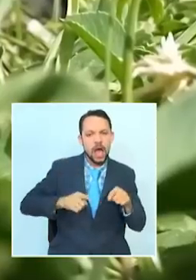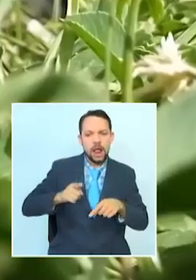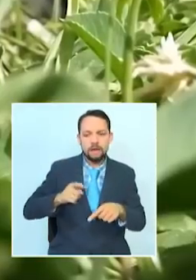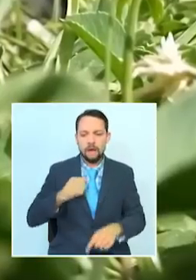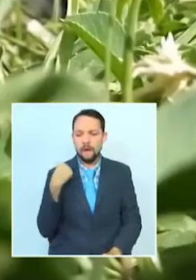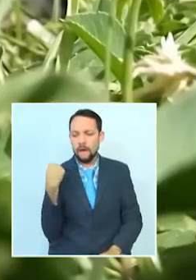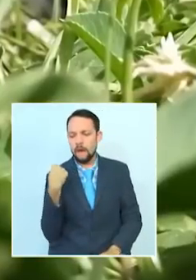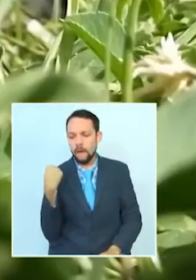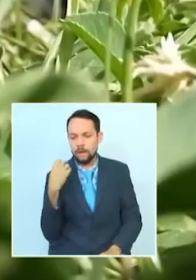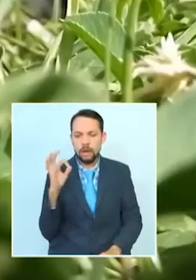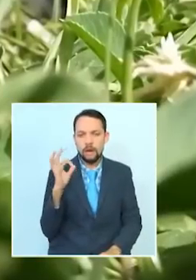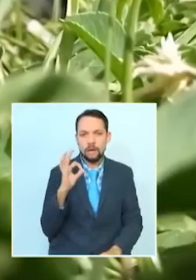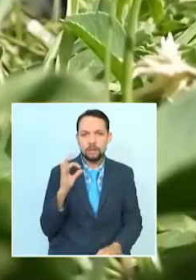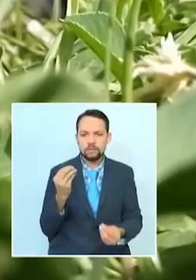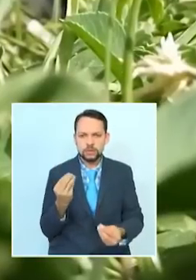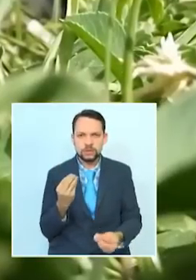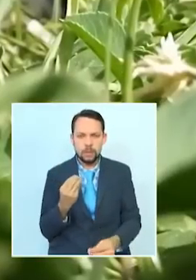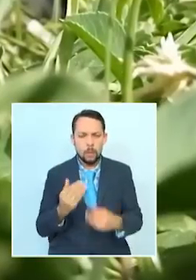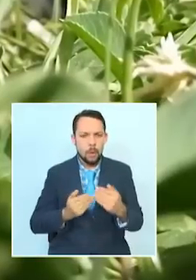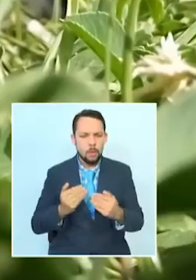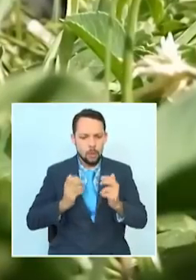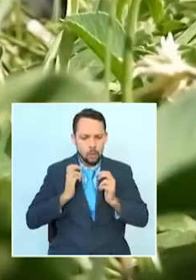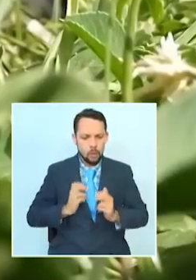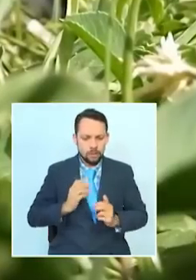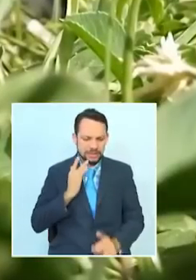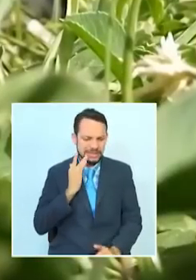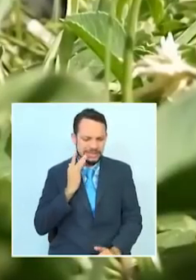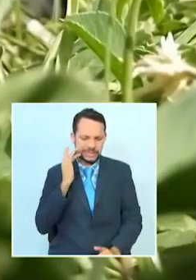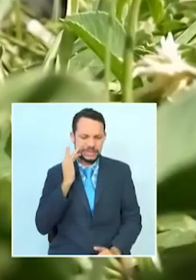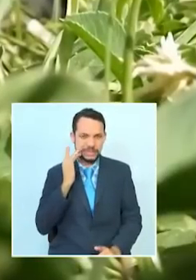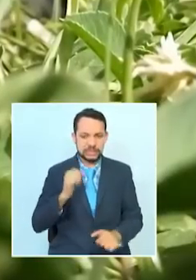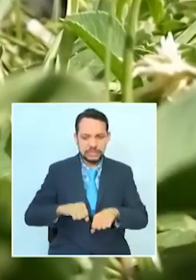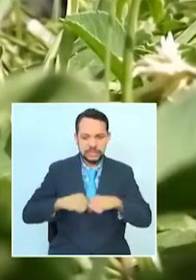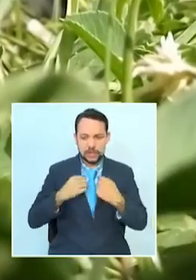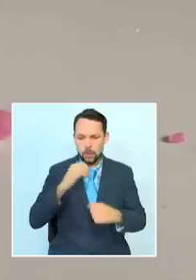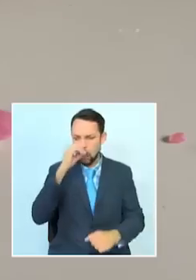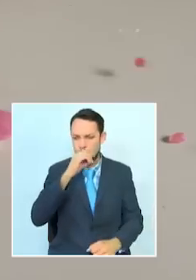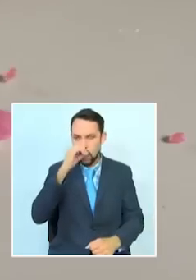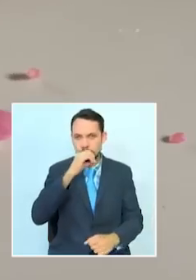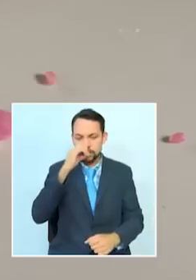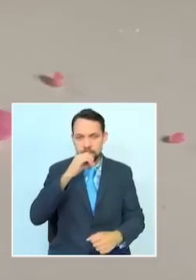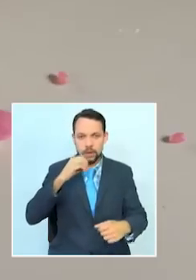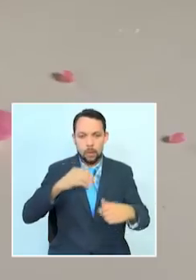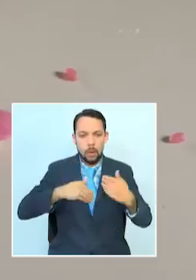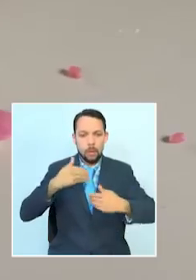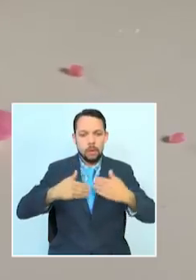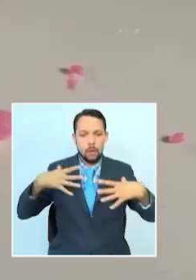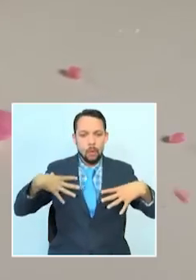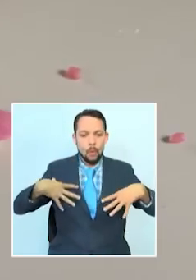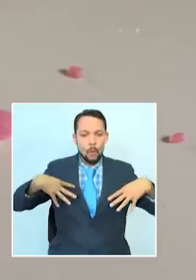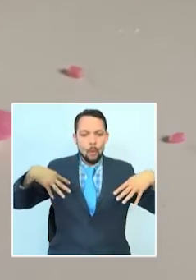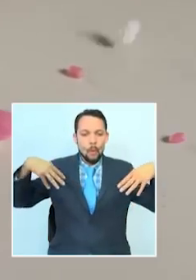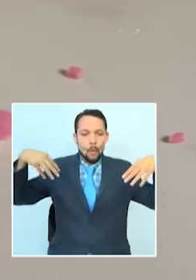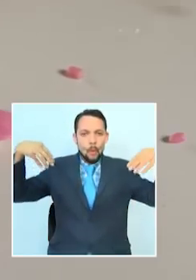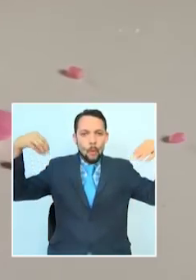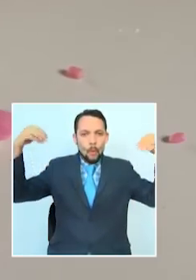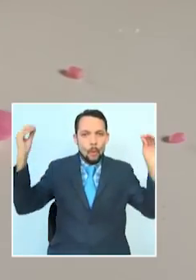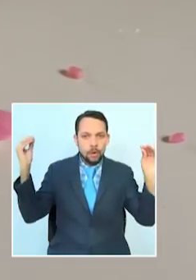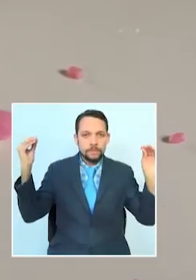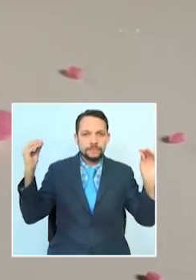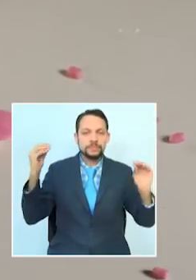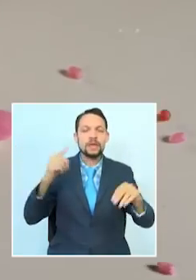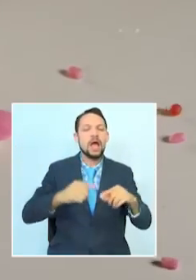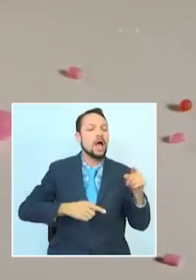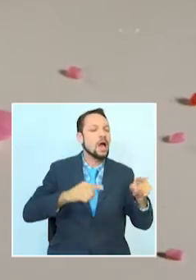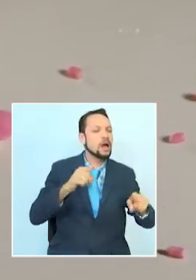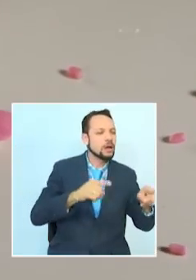organismo de mucha acidez y a su vez esta expulsa el oxígeno de nuestro cuerpo entre los alimentos que acidifican el organismo